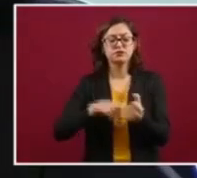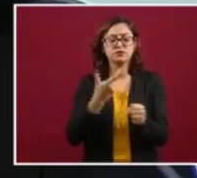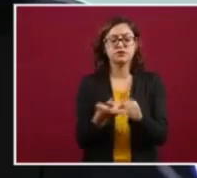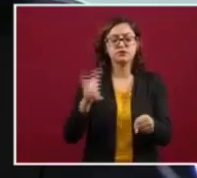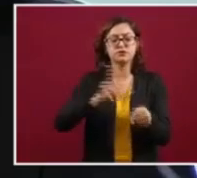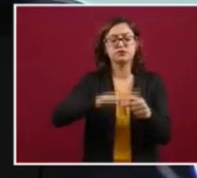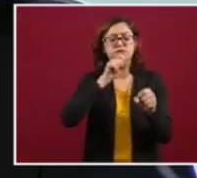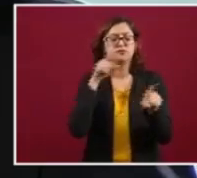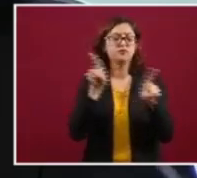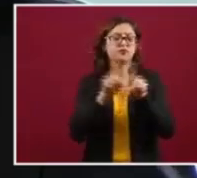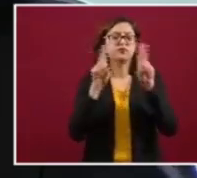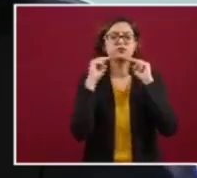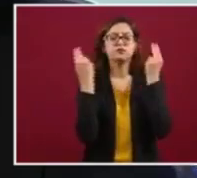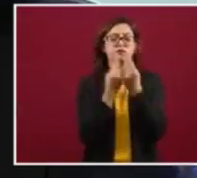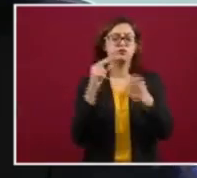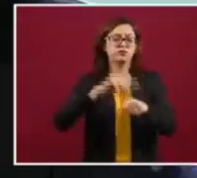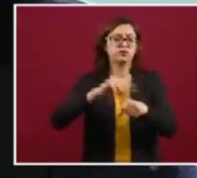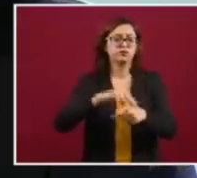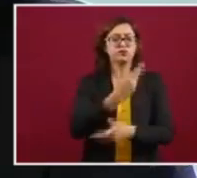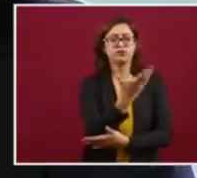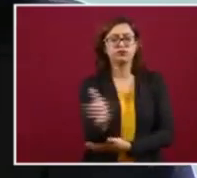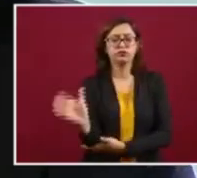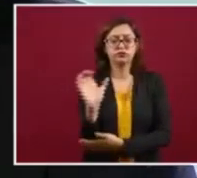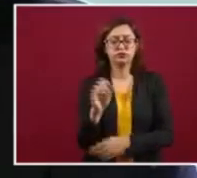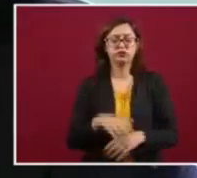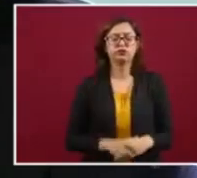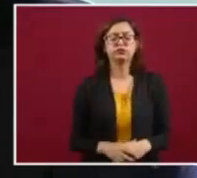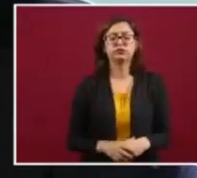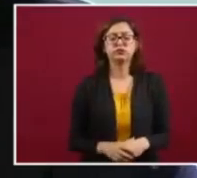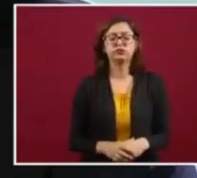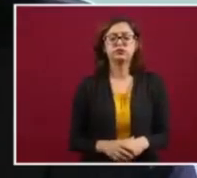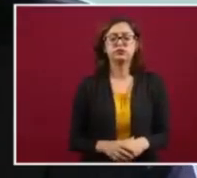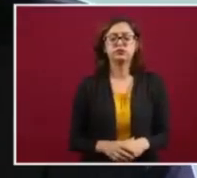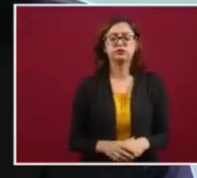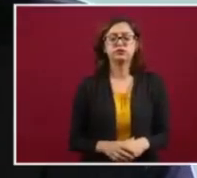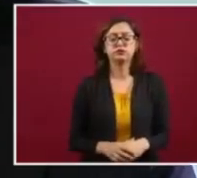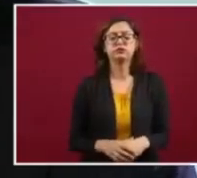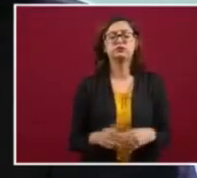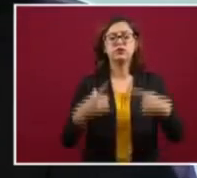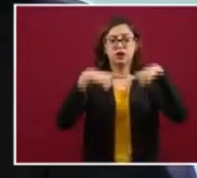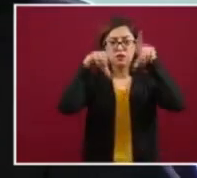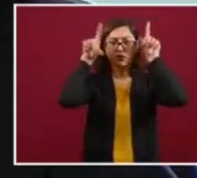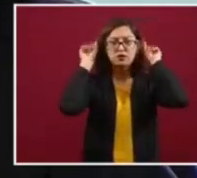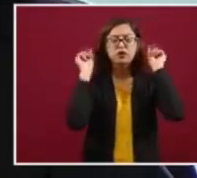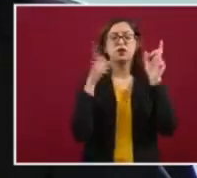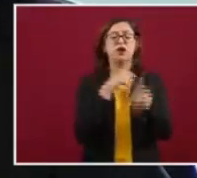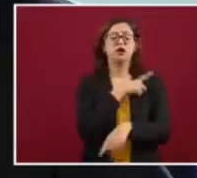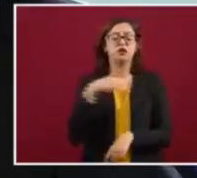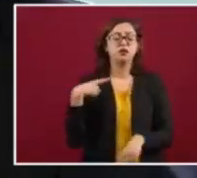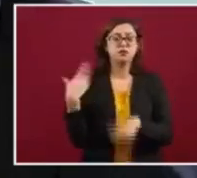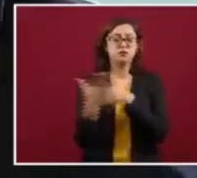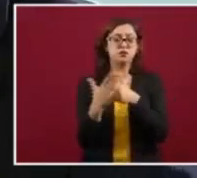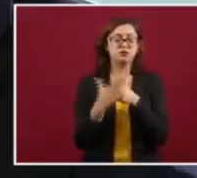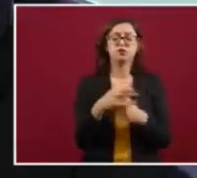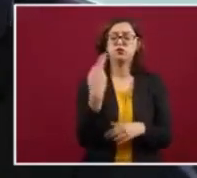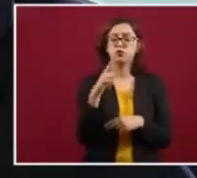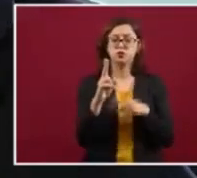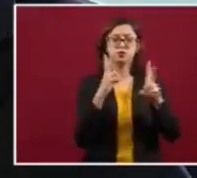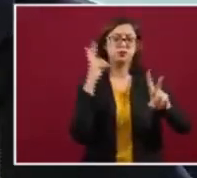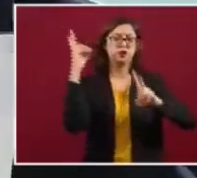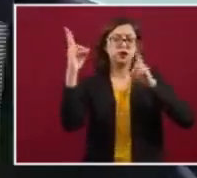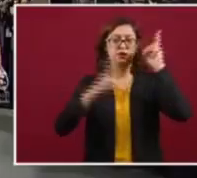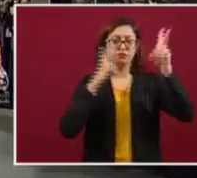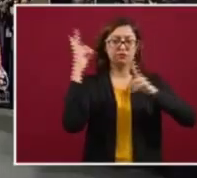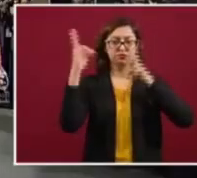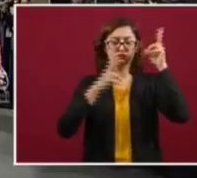unidades médicas rurales. Se tiene programadas visitas del personal de enfermería para los meses de noviembre y diciembre